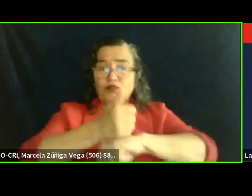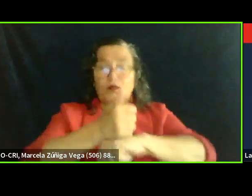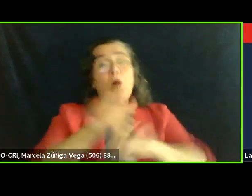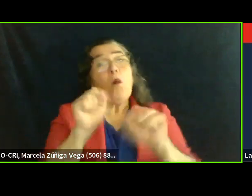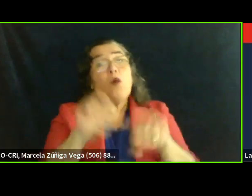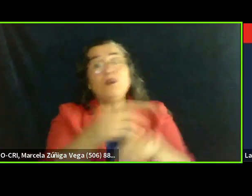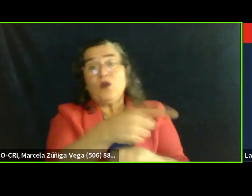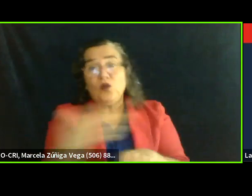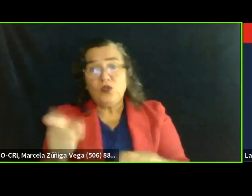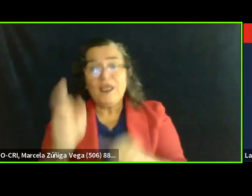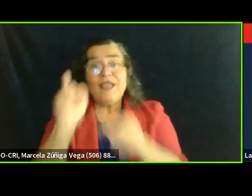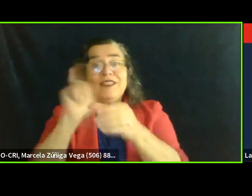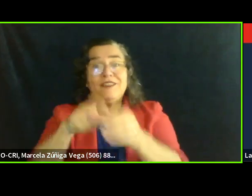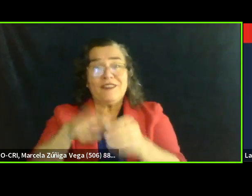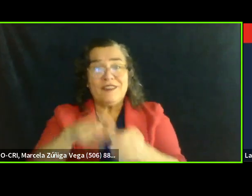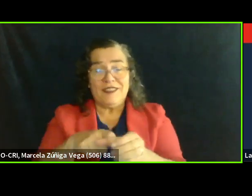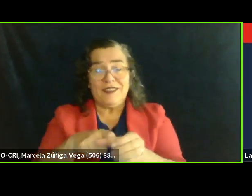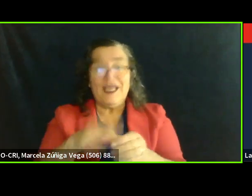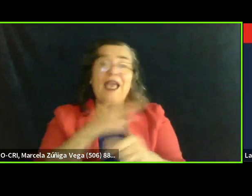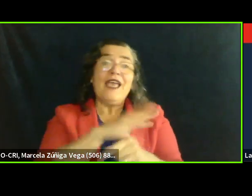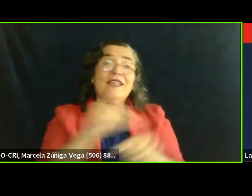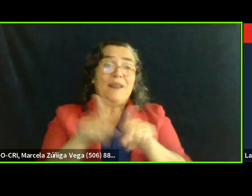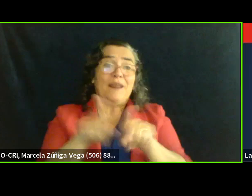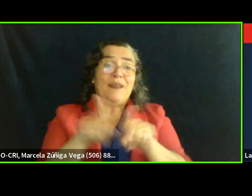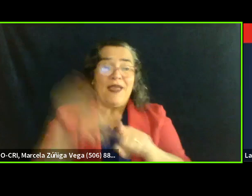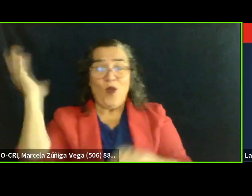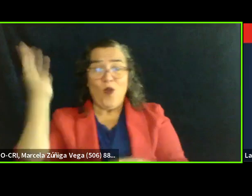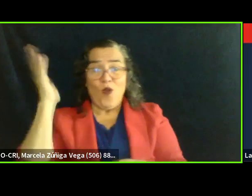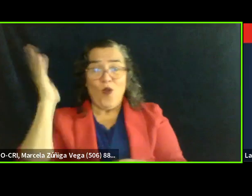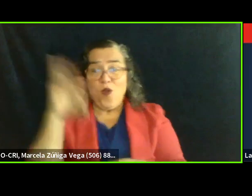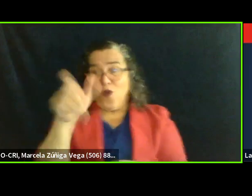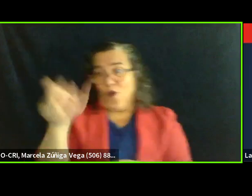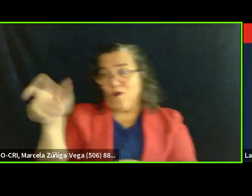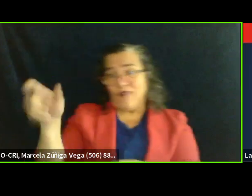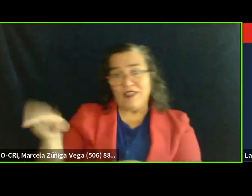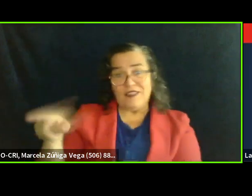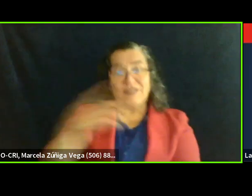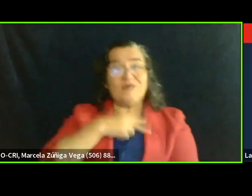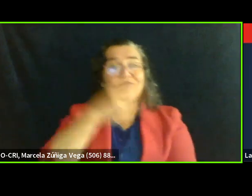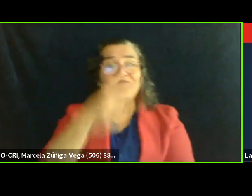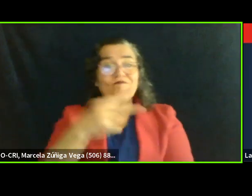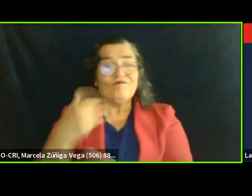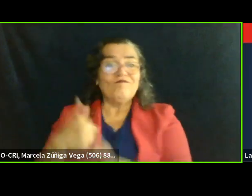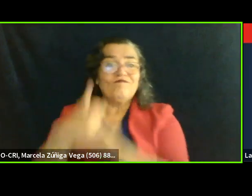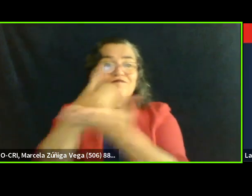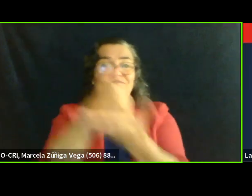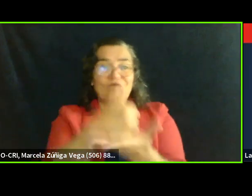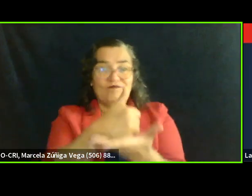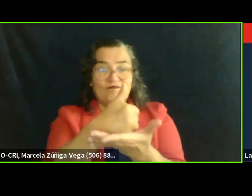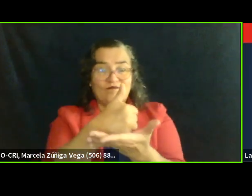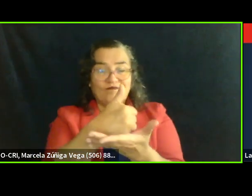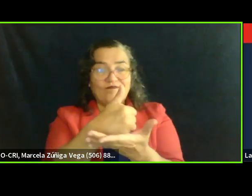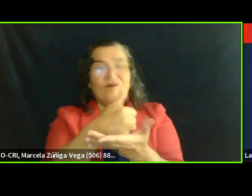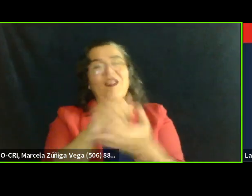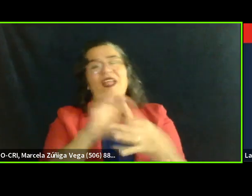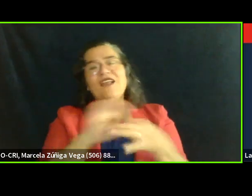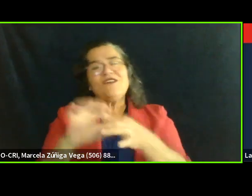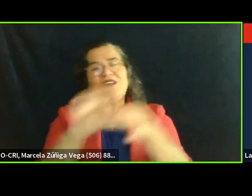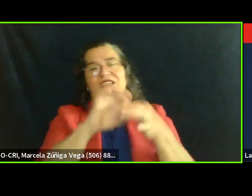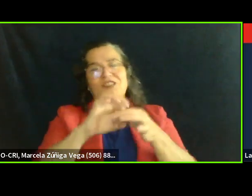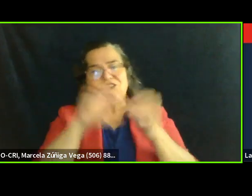los conferencistas que como doña Ariana voluntariamente cooperan con nosotros en estas relaciones